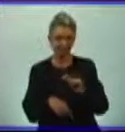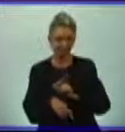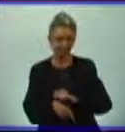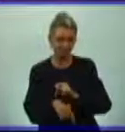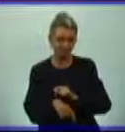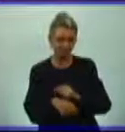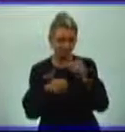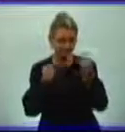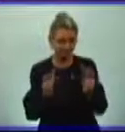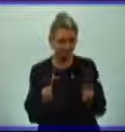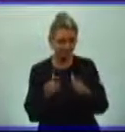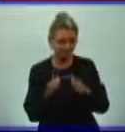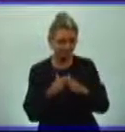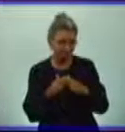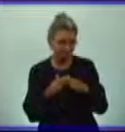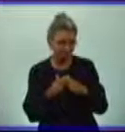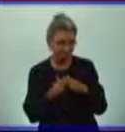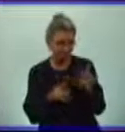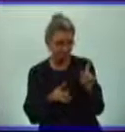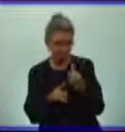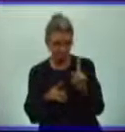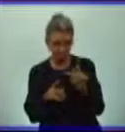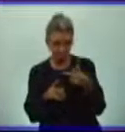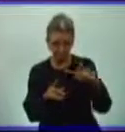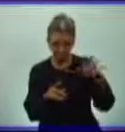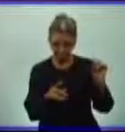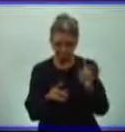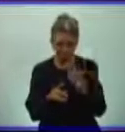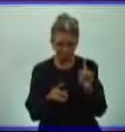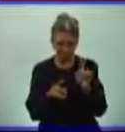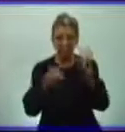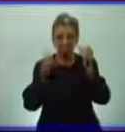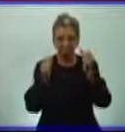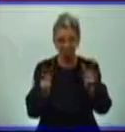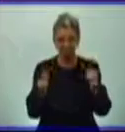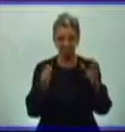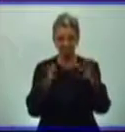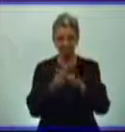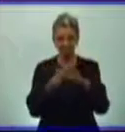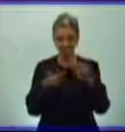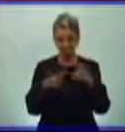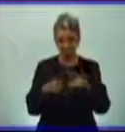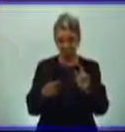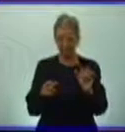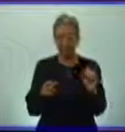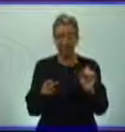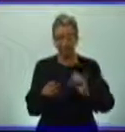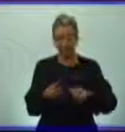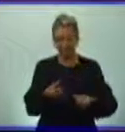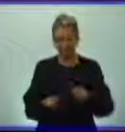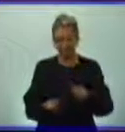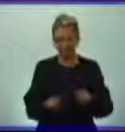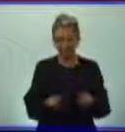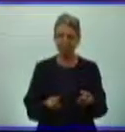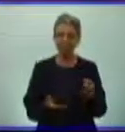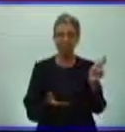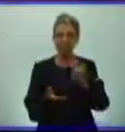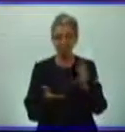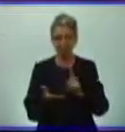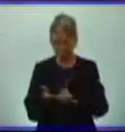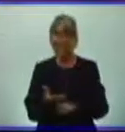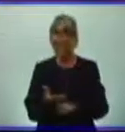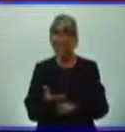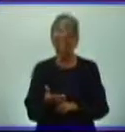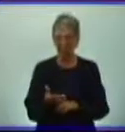debemos continuar en casa, recuerda que estamos en casa, pero debemos ahorrar la energía. Recuerden,